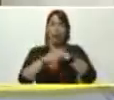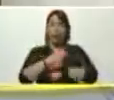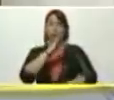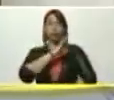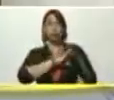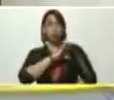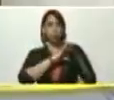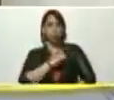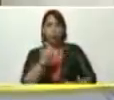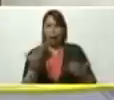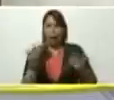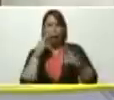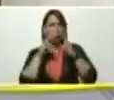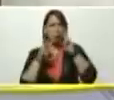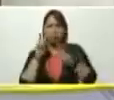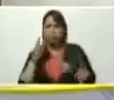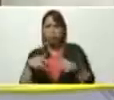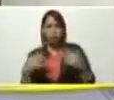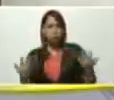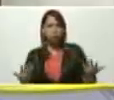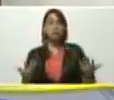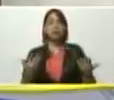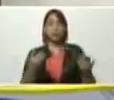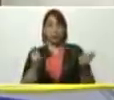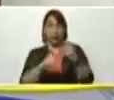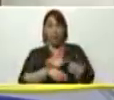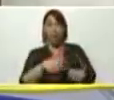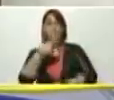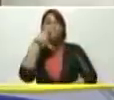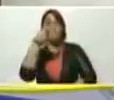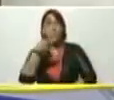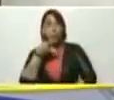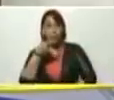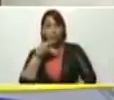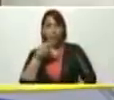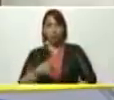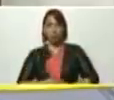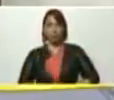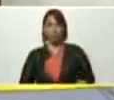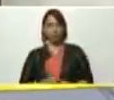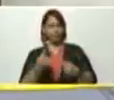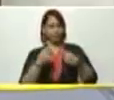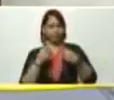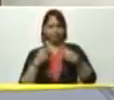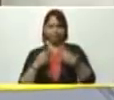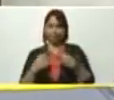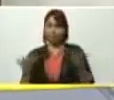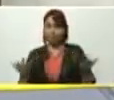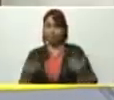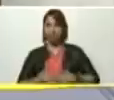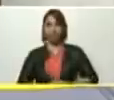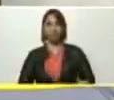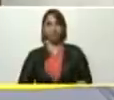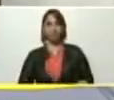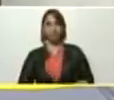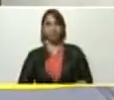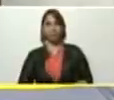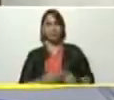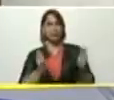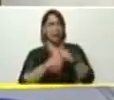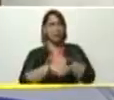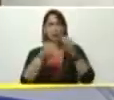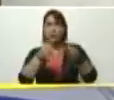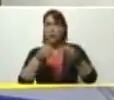sociales, los cambios políticos, etcétera. Los cambios, siempre hay que